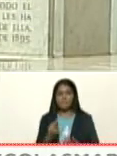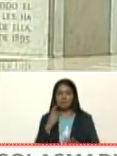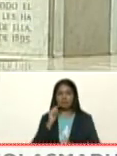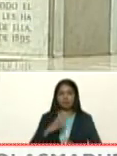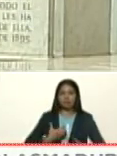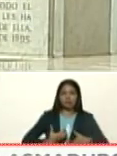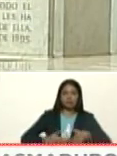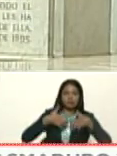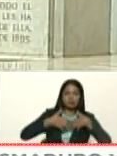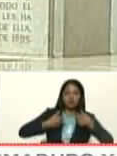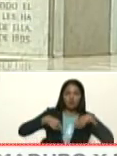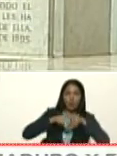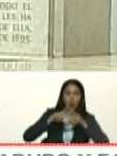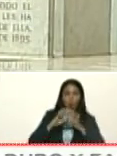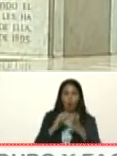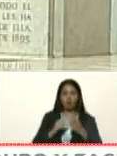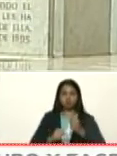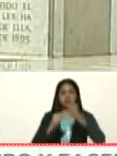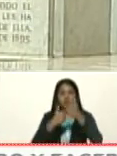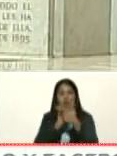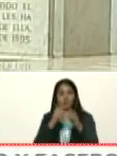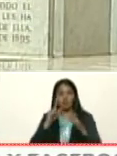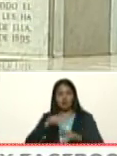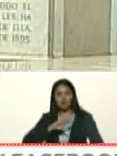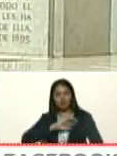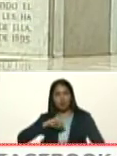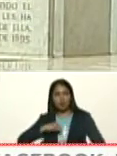extenuadas tropas libertadoras de Bolívar.